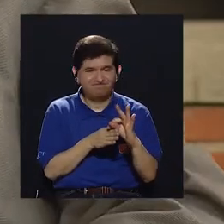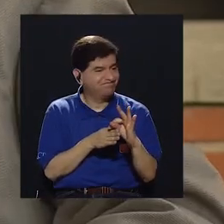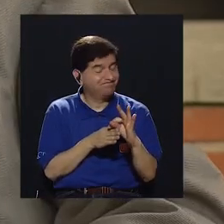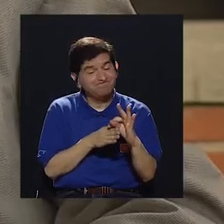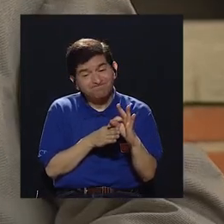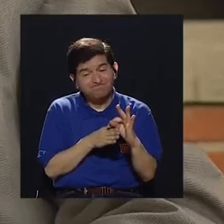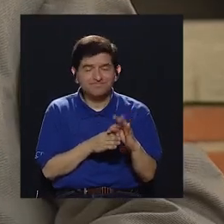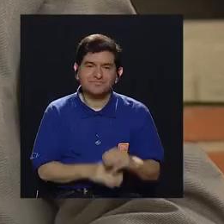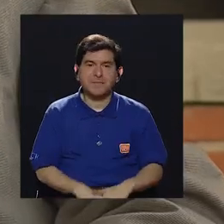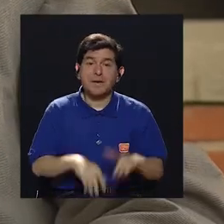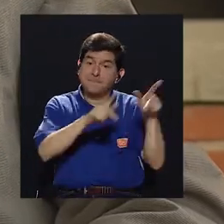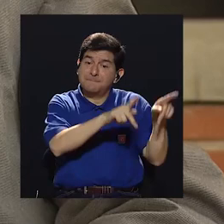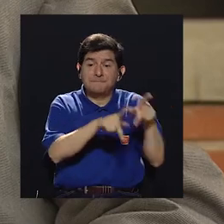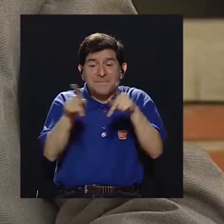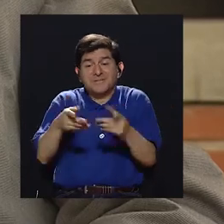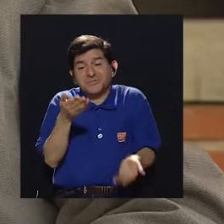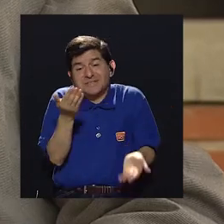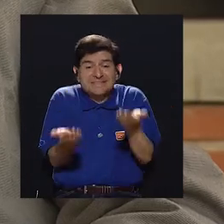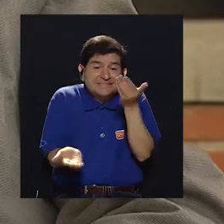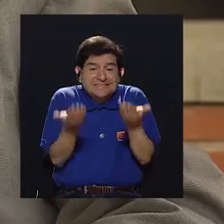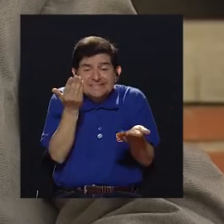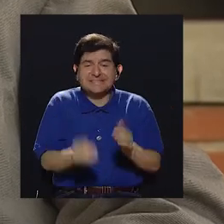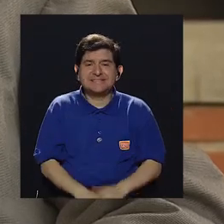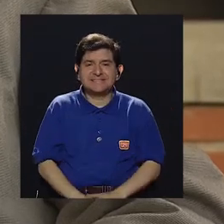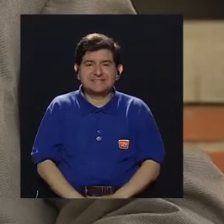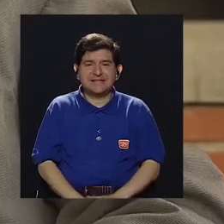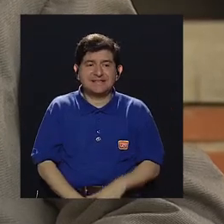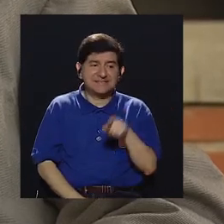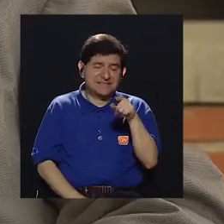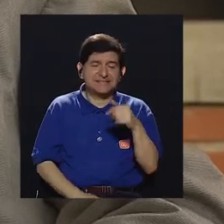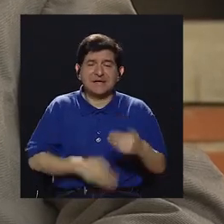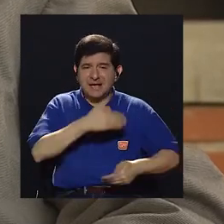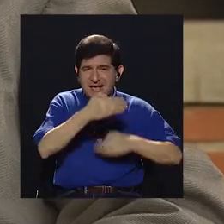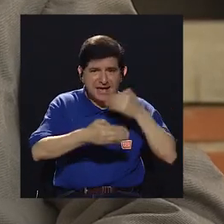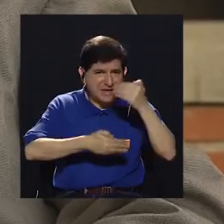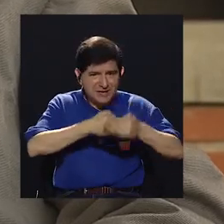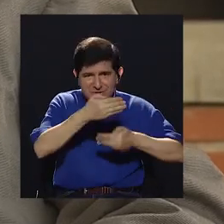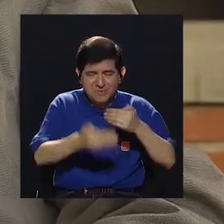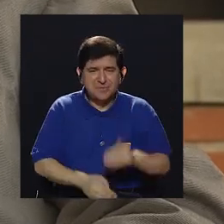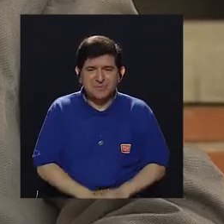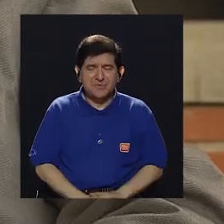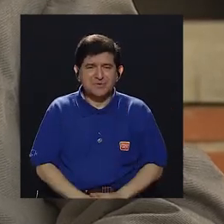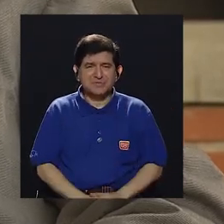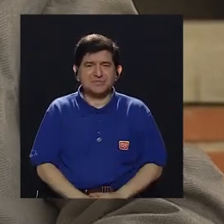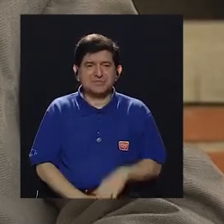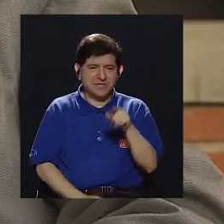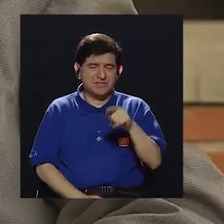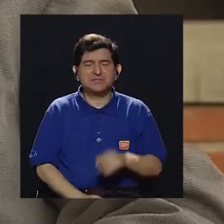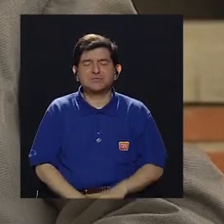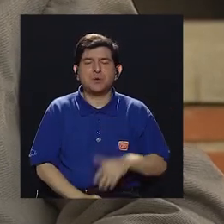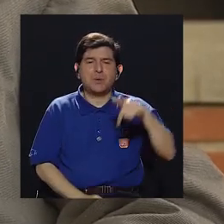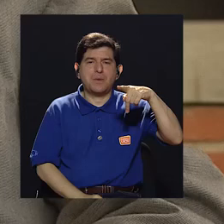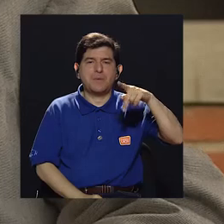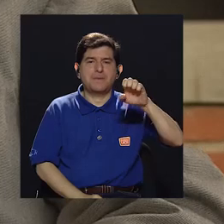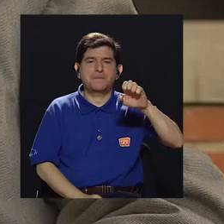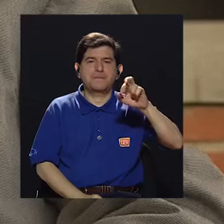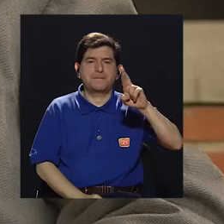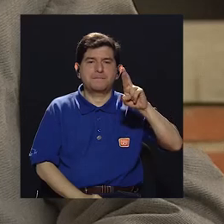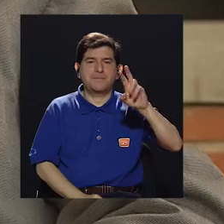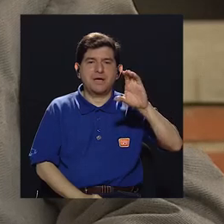rehabilitación, pues son pacientes que probablemente los que le hacemos son procedimientos relativamente que se llaman